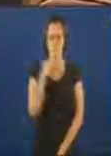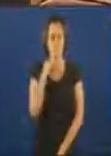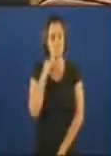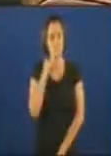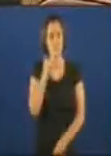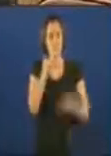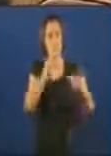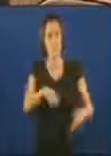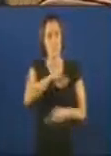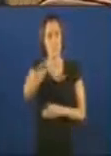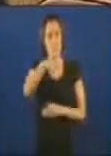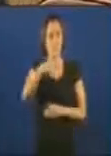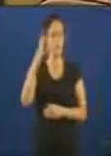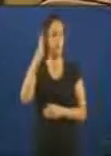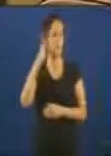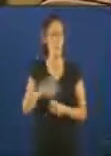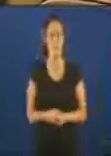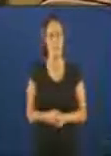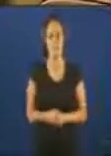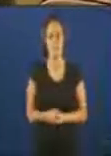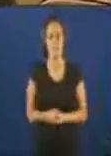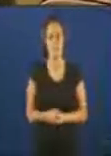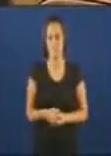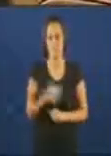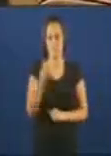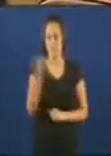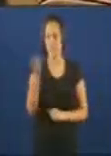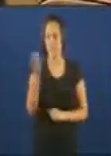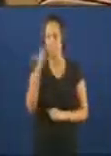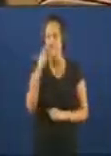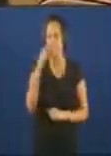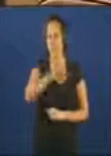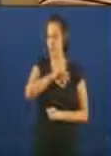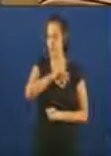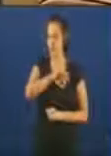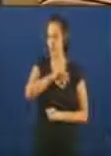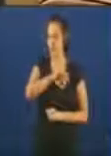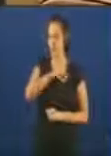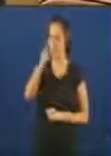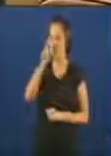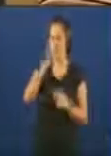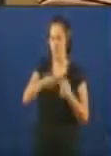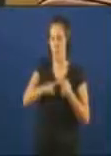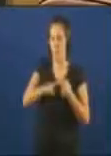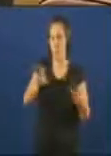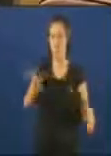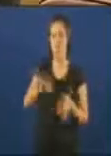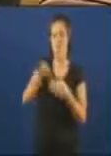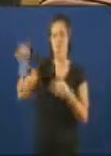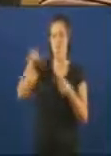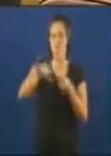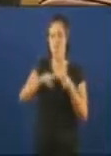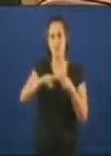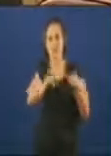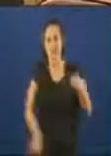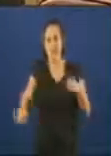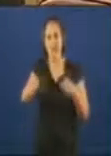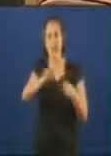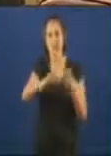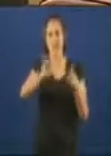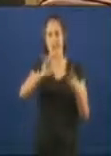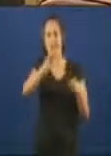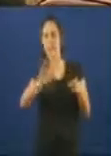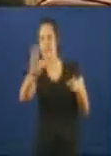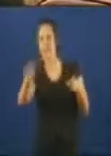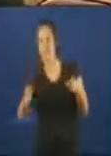Grazas, señora presidenta. Mire, señor Feijóo, Unión Fenosa, R, Azcar